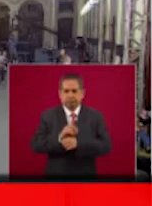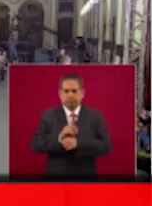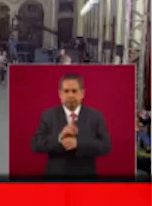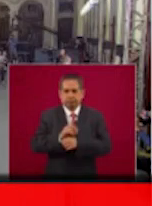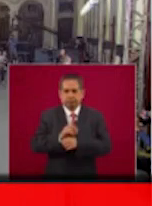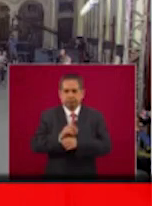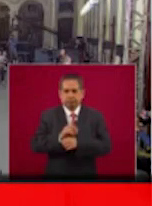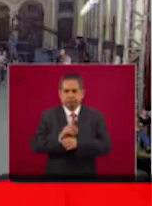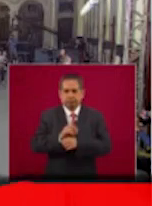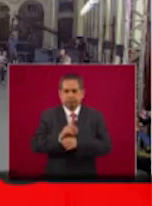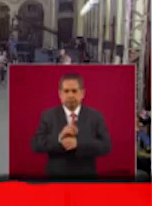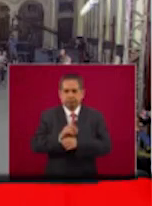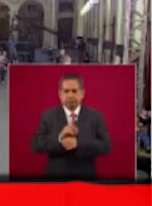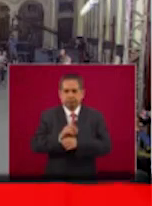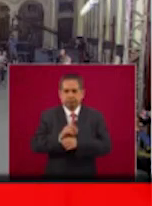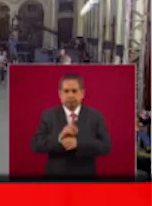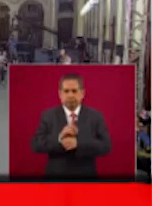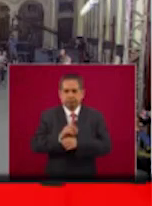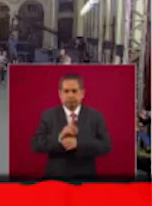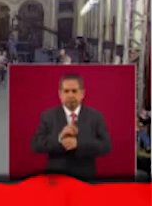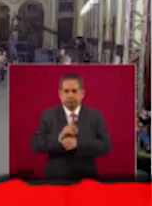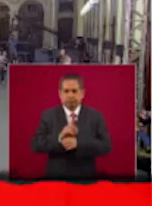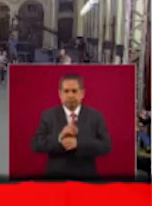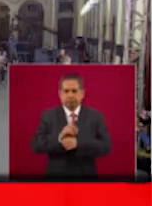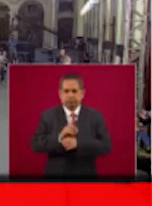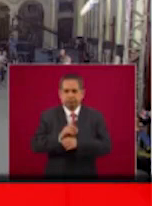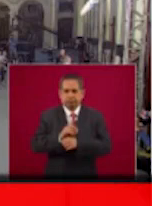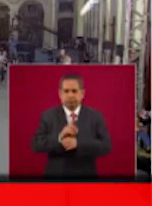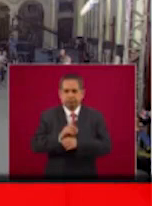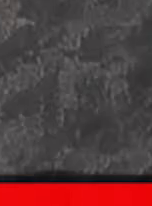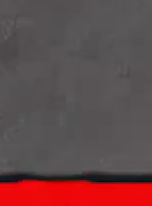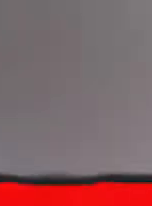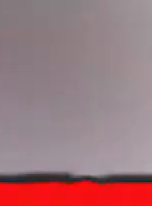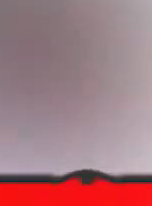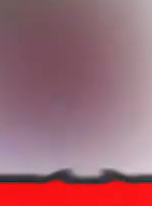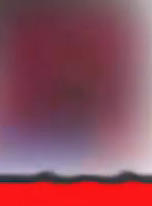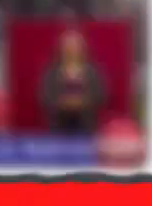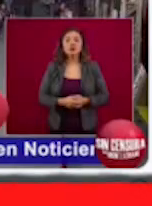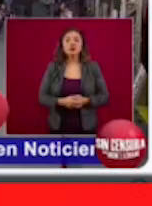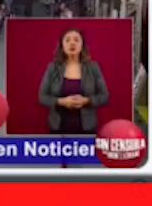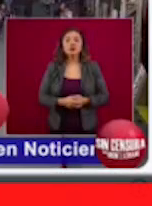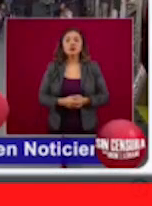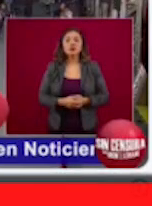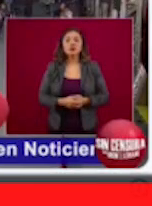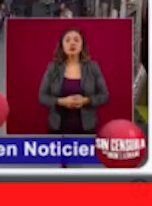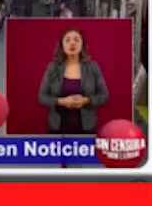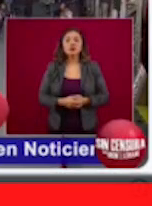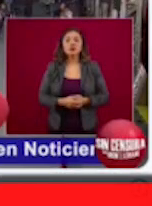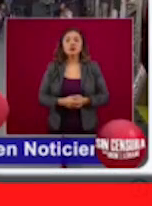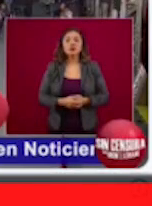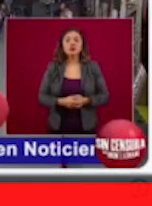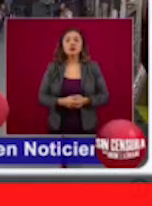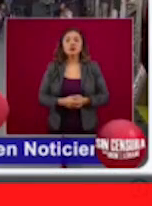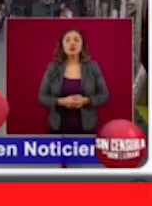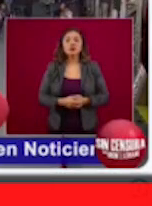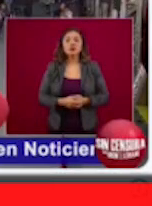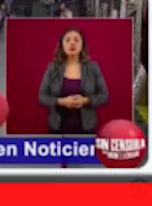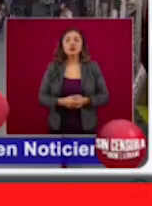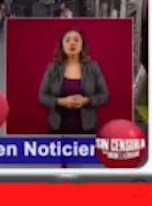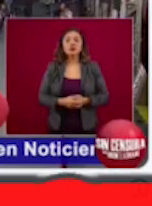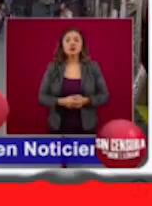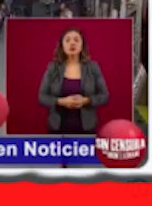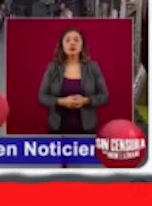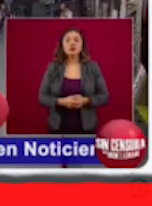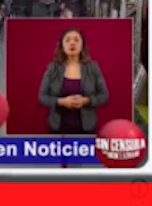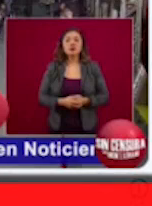para lucrar o atacar al presidente hablo pero no para darles respeto observen cuando oí